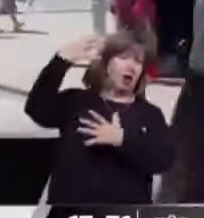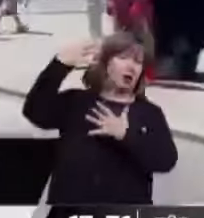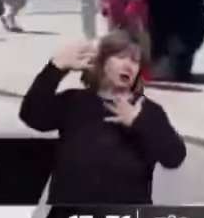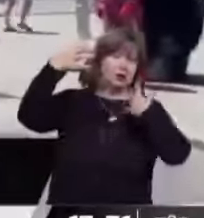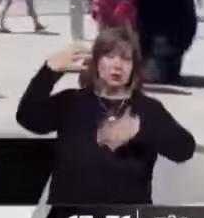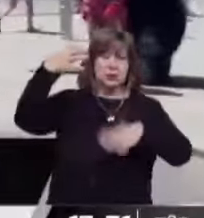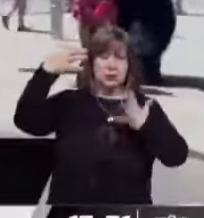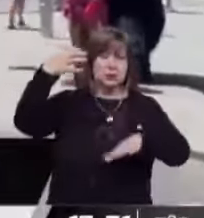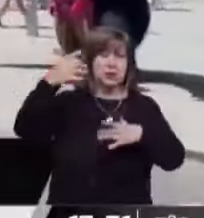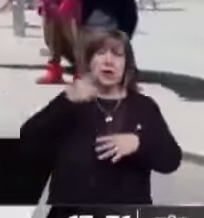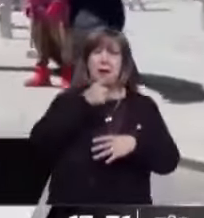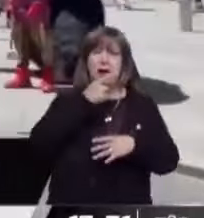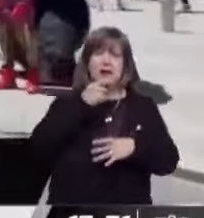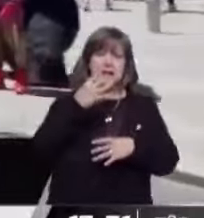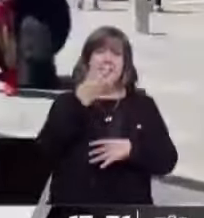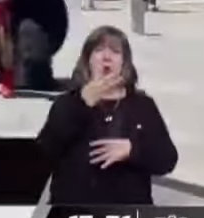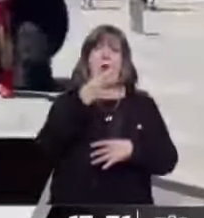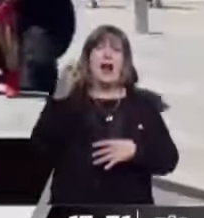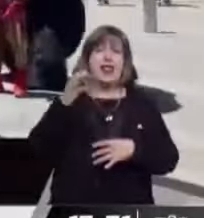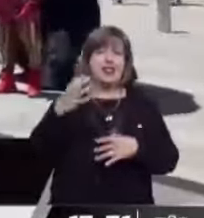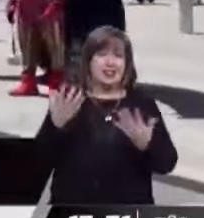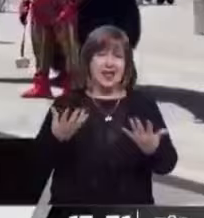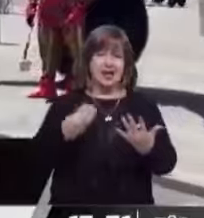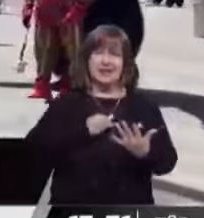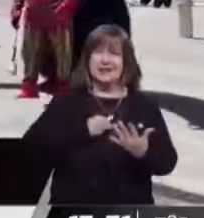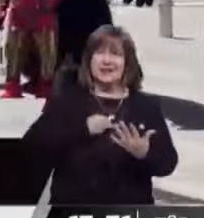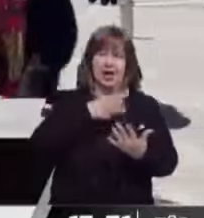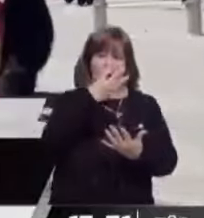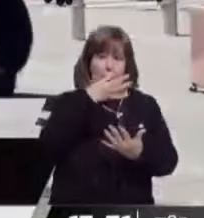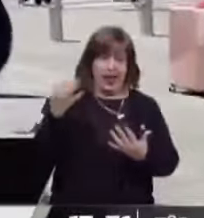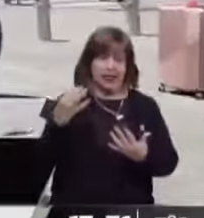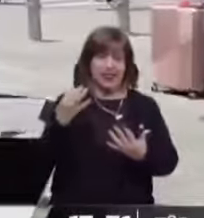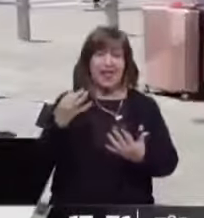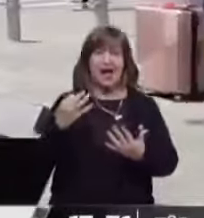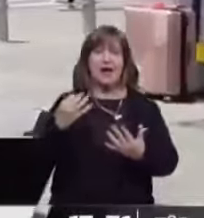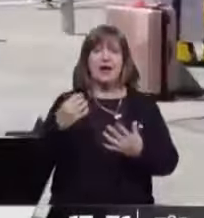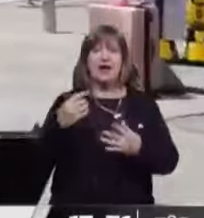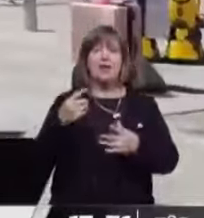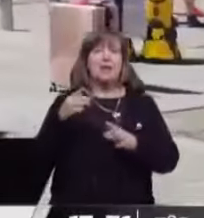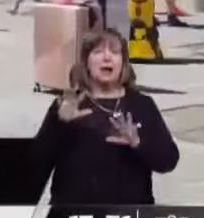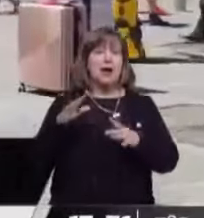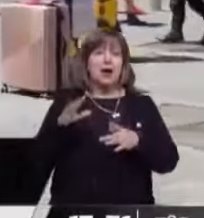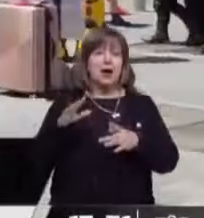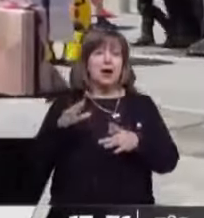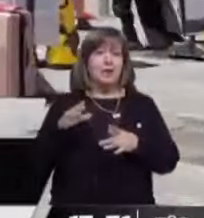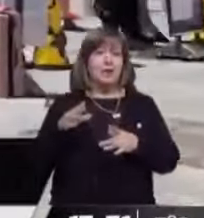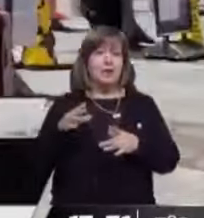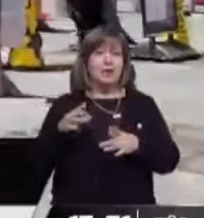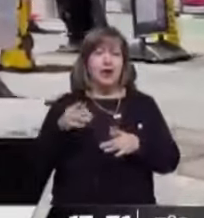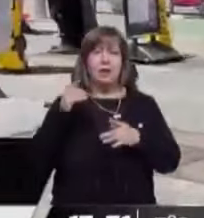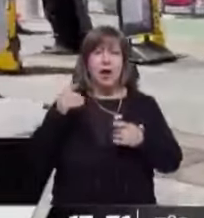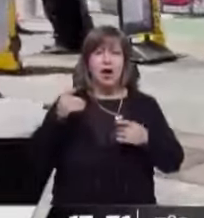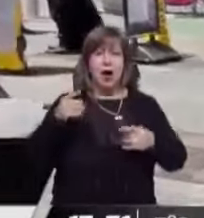40. Epa. Va a aumentar la temperatura, no es el calor de Atlanta. Dios mío, para estar con ese disfraz de King